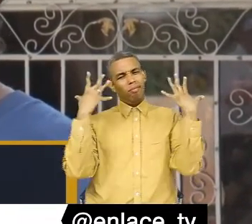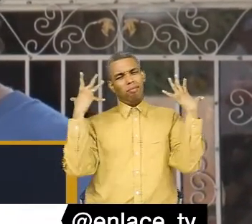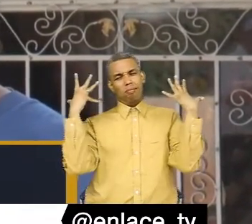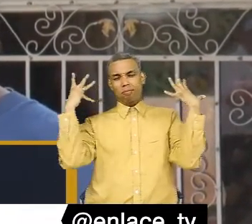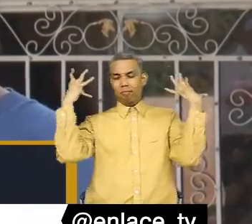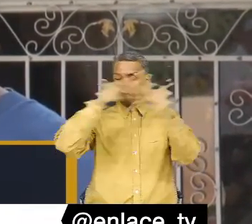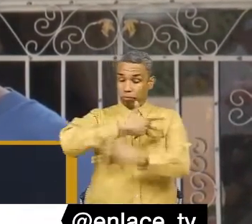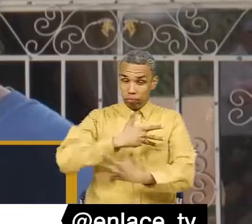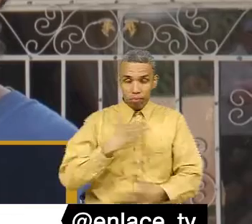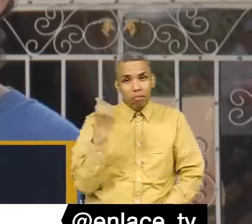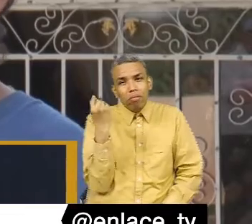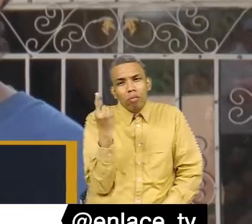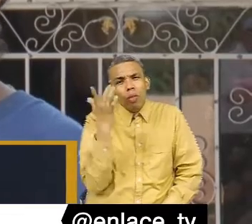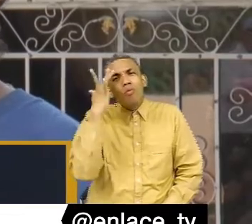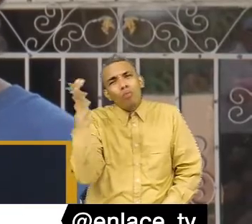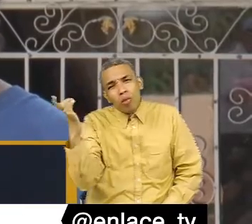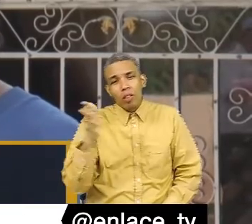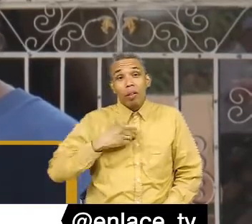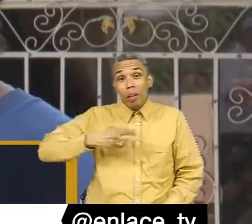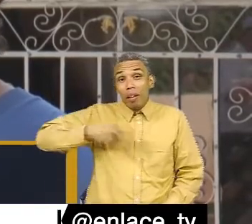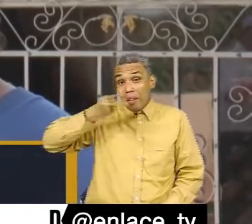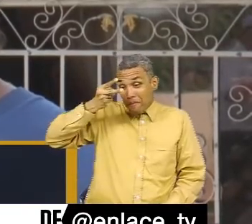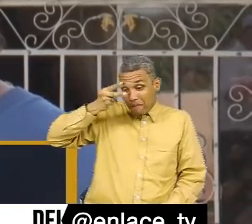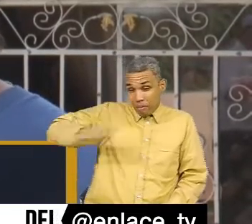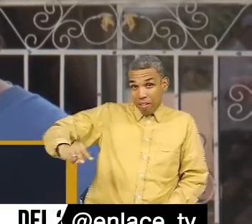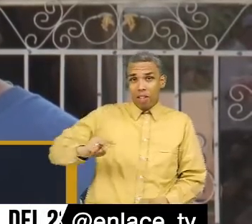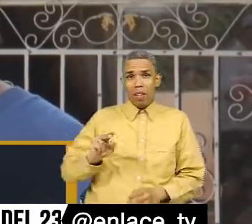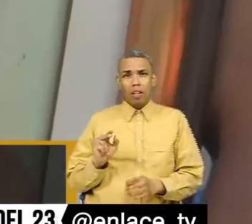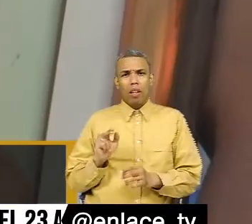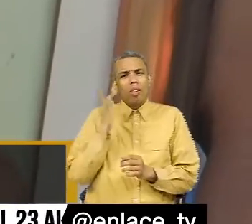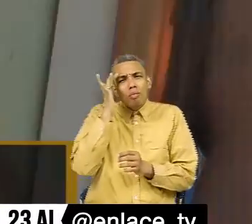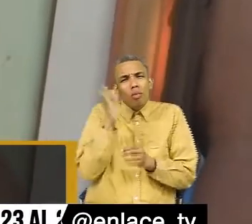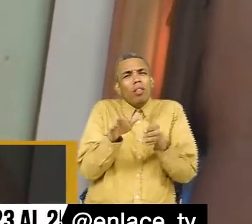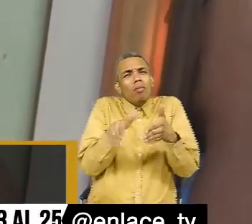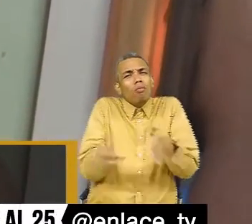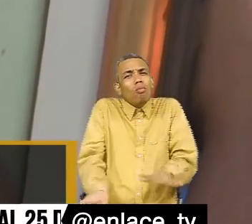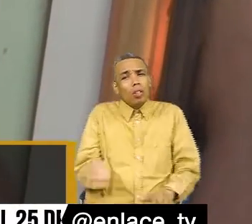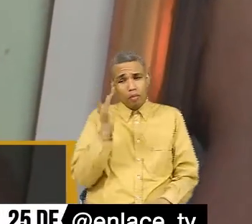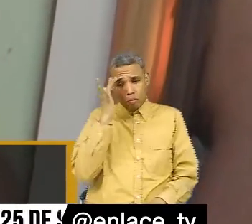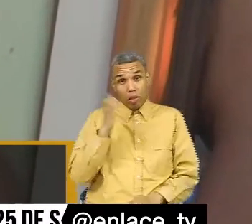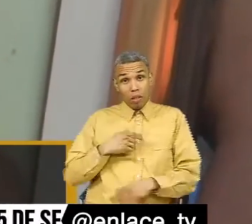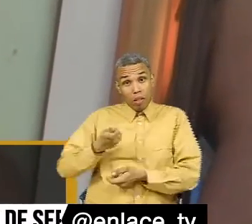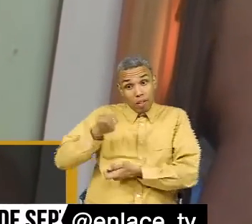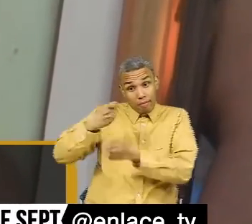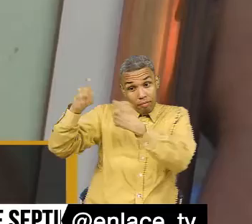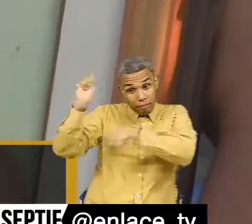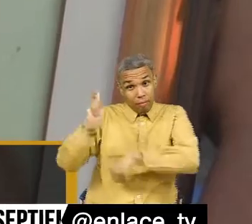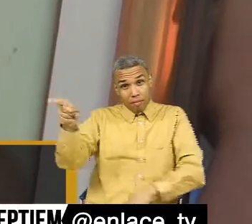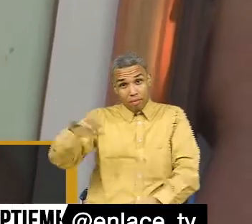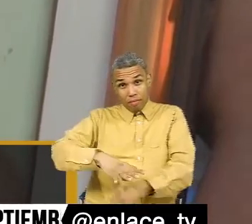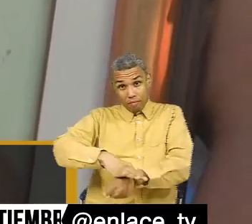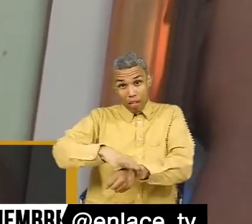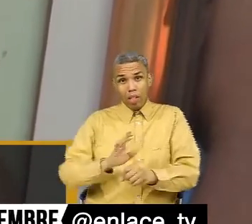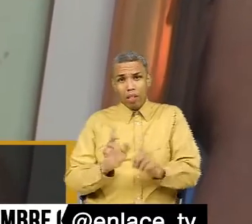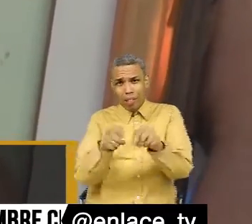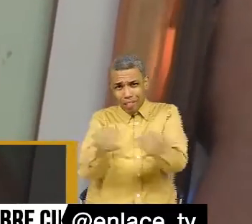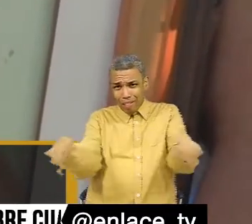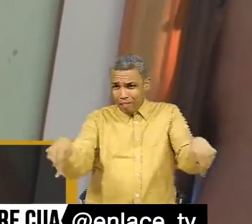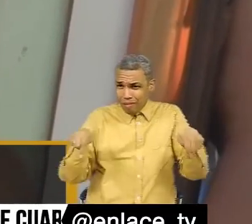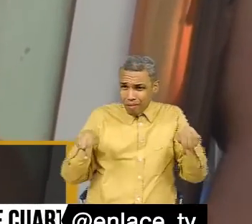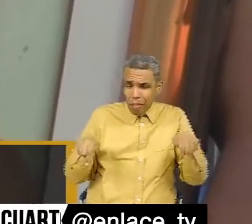por qué razón mi hija se me muere estando en la clínica Magdalena. Toda mi vida he estado en la clínica Magdalena desde